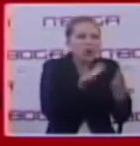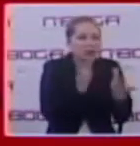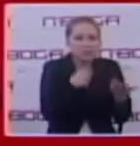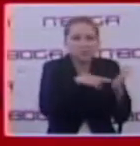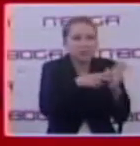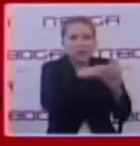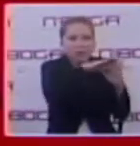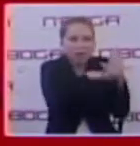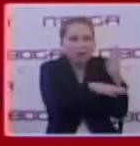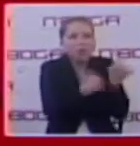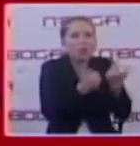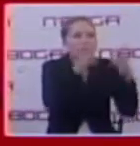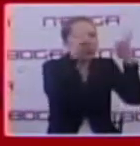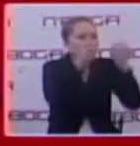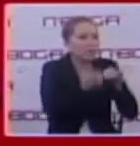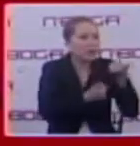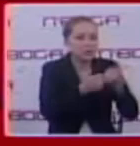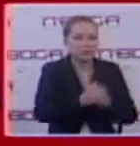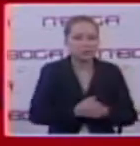tenemos